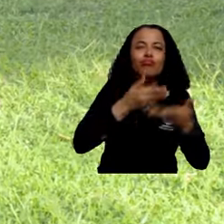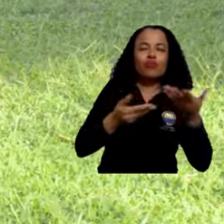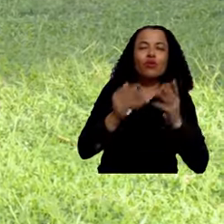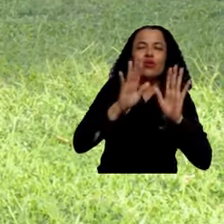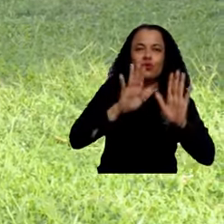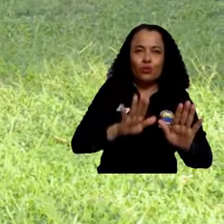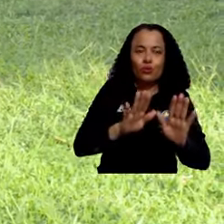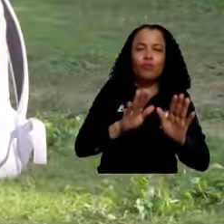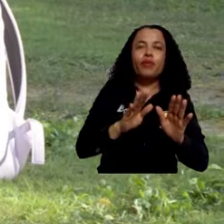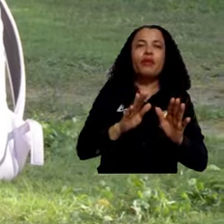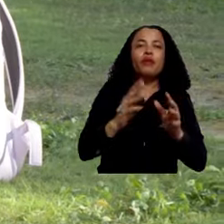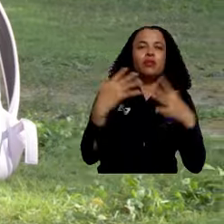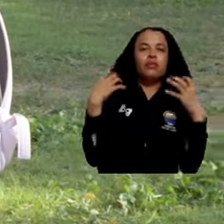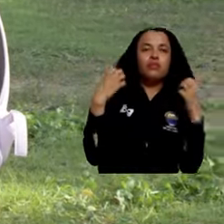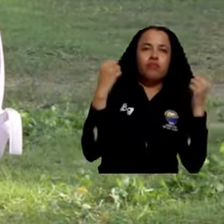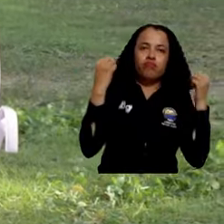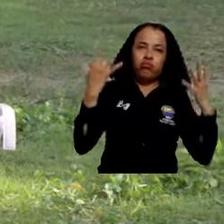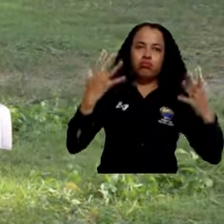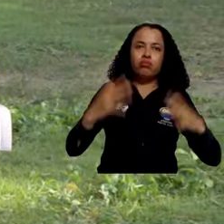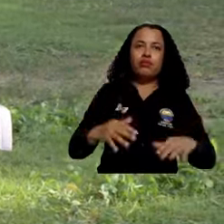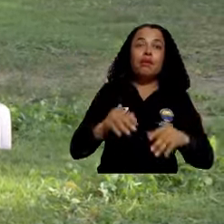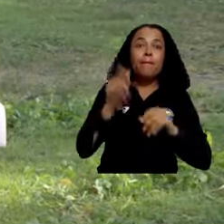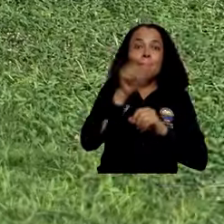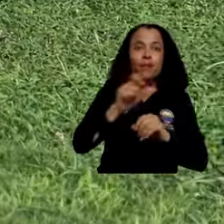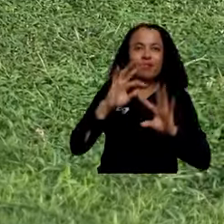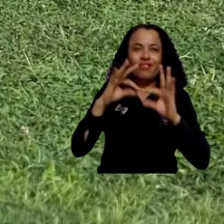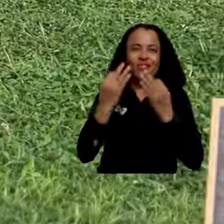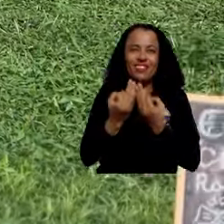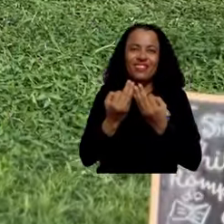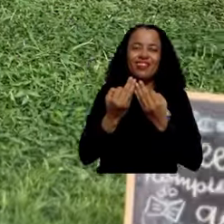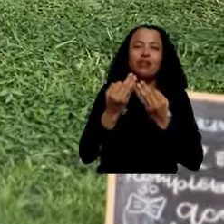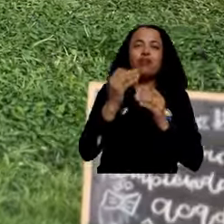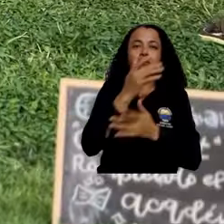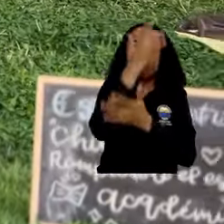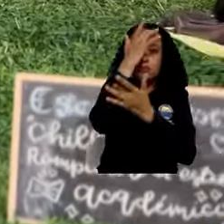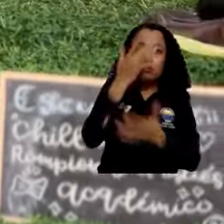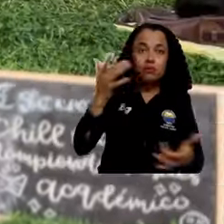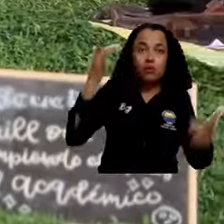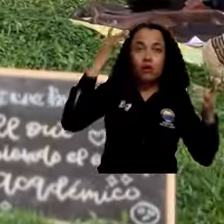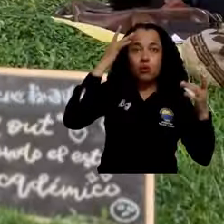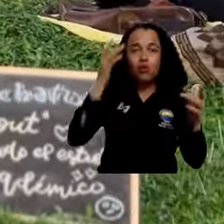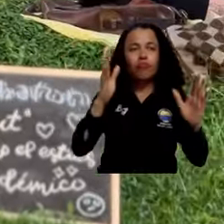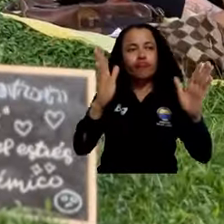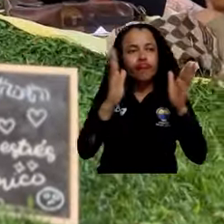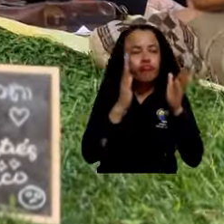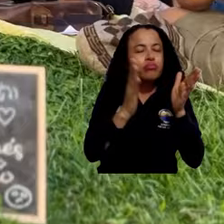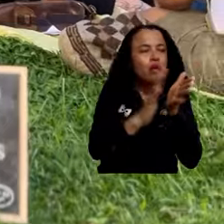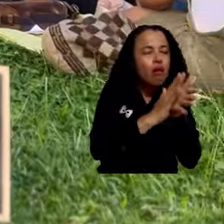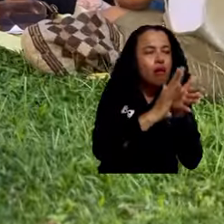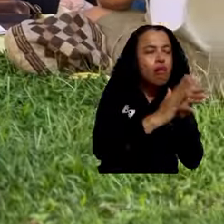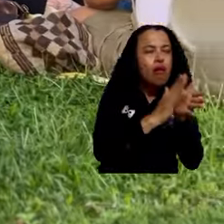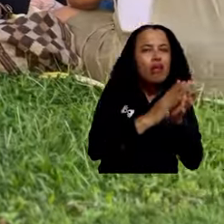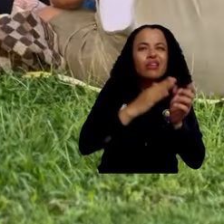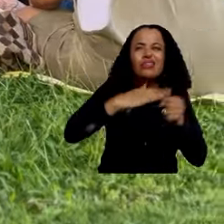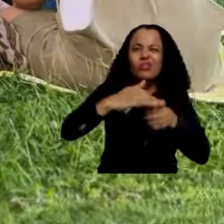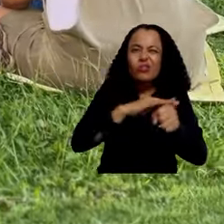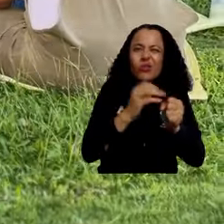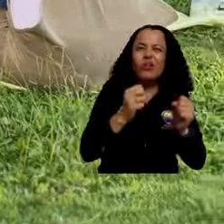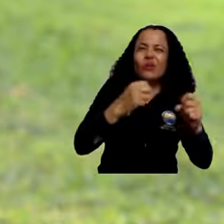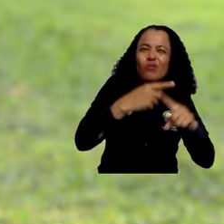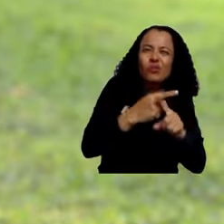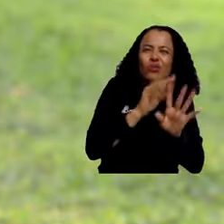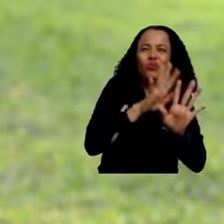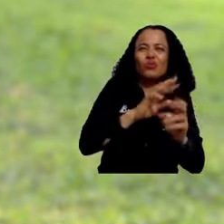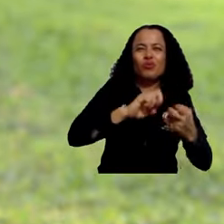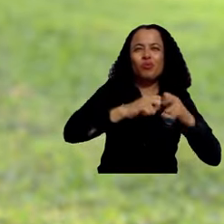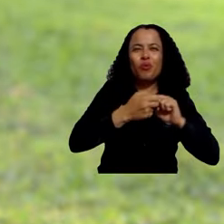del Rendimiento, donde facilitadores en salud mental les escucharon sus preocupaciones o conflictos con situaciones académicas.